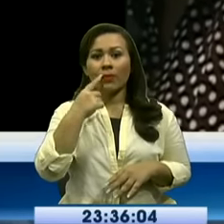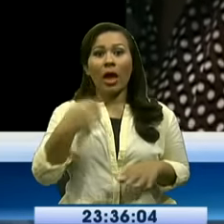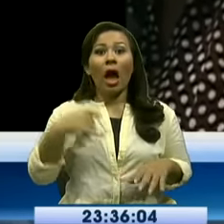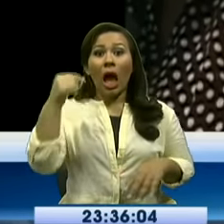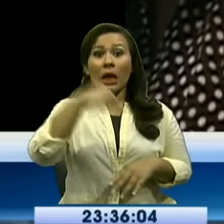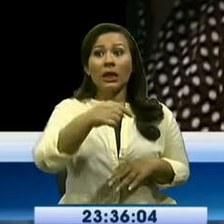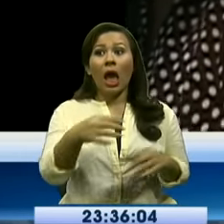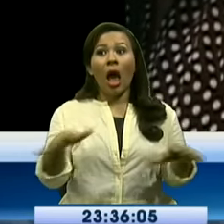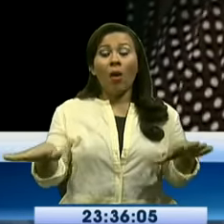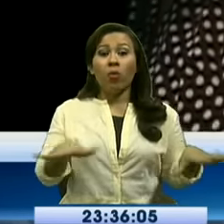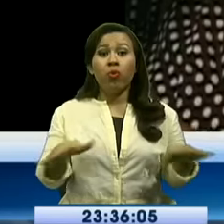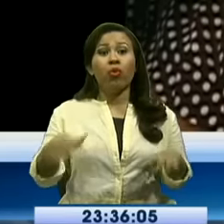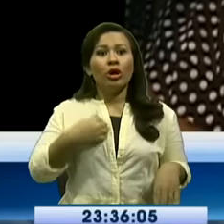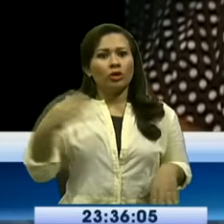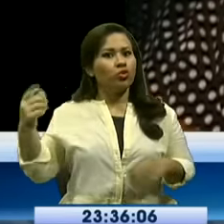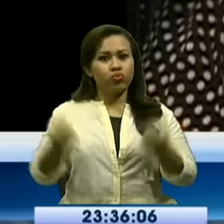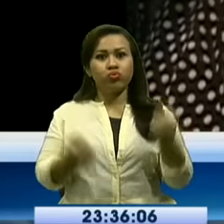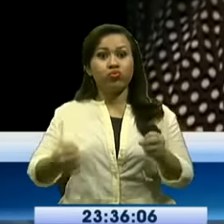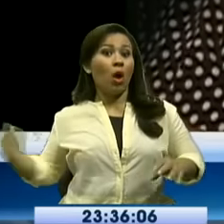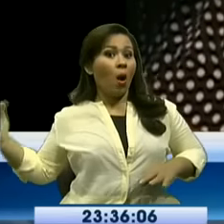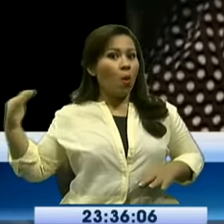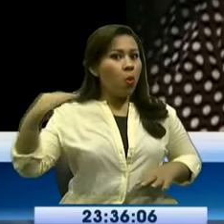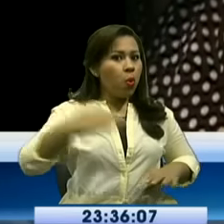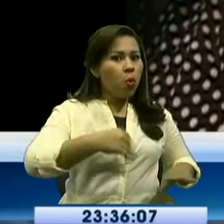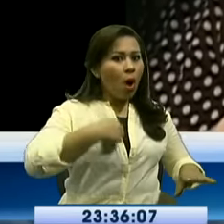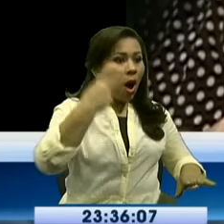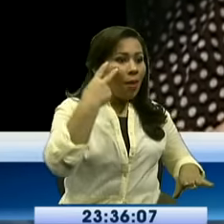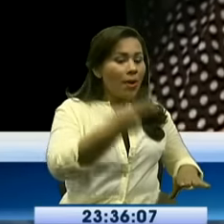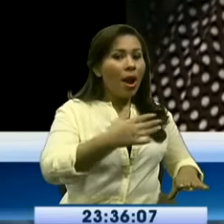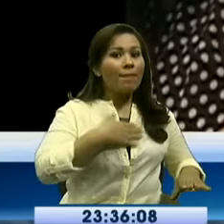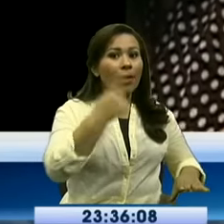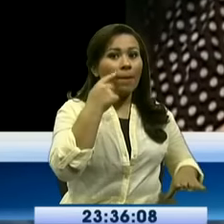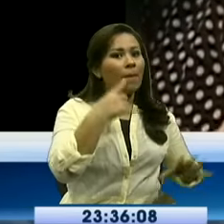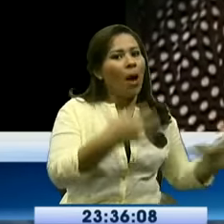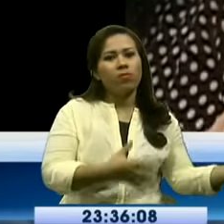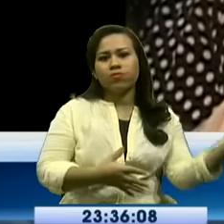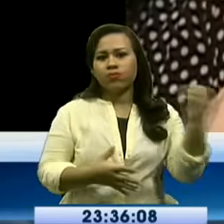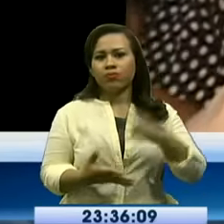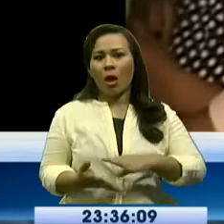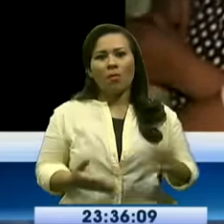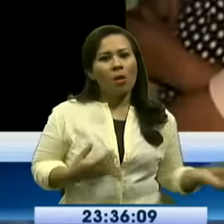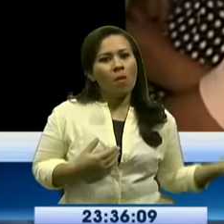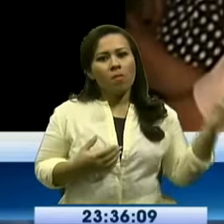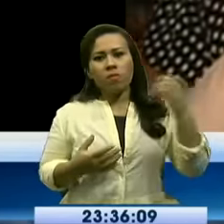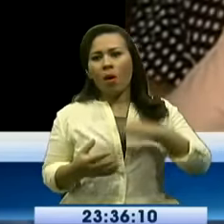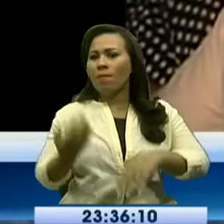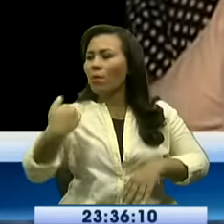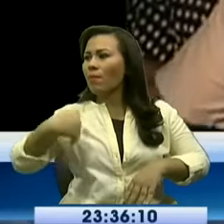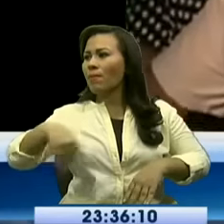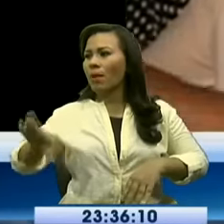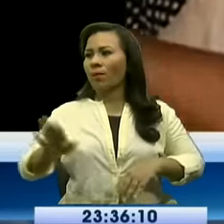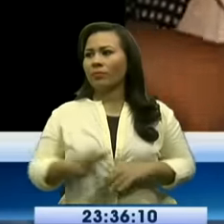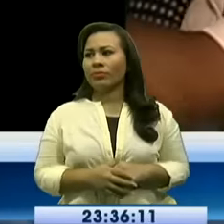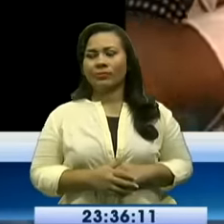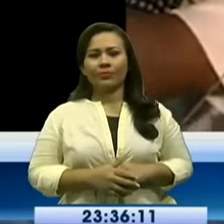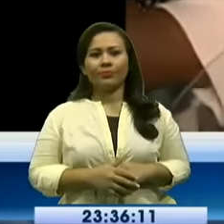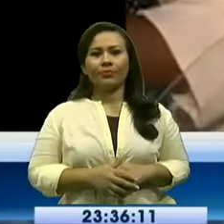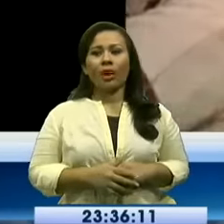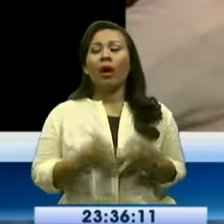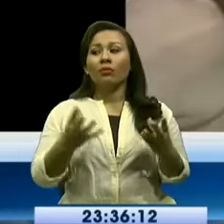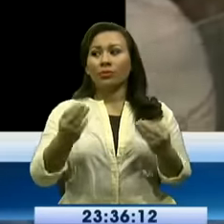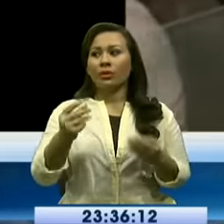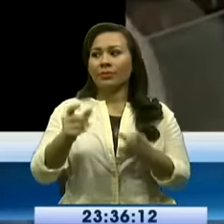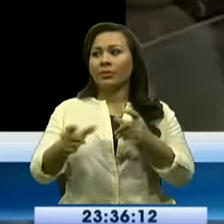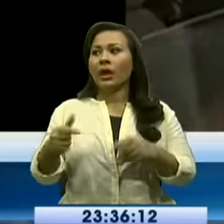con esa desgracia. Se acabó la casa y a traer algo que ha sobrado. Y ya me estoy yendo. Perfecto, muy amable, gracias, siga, que le están solicitando. Esto es lo